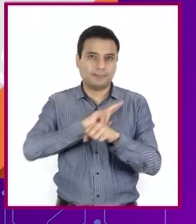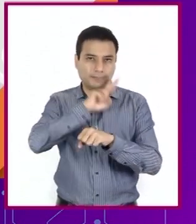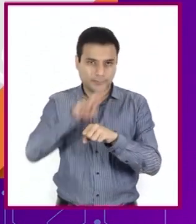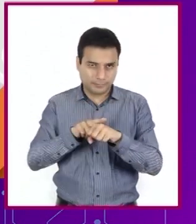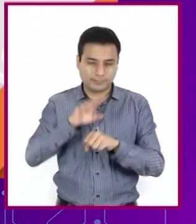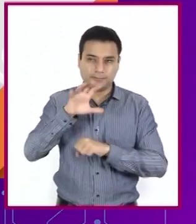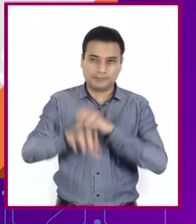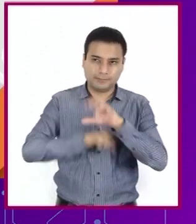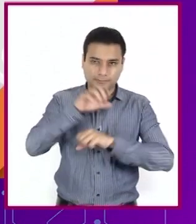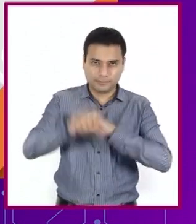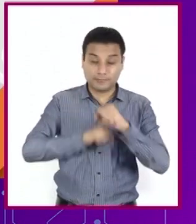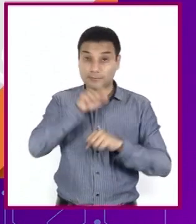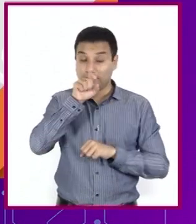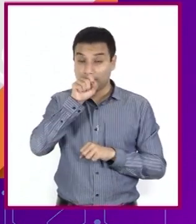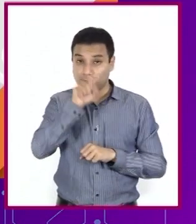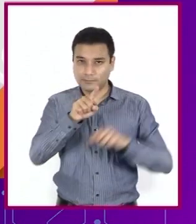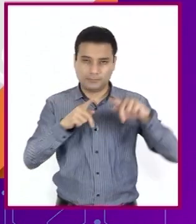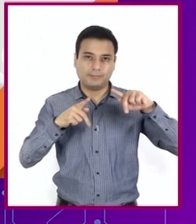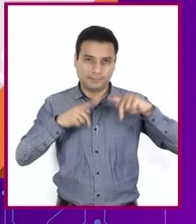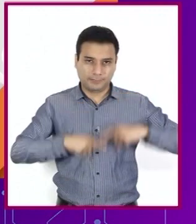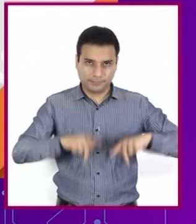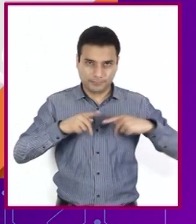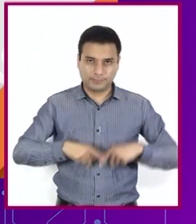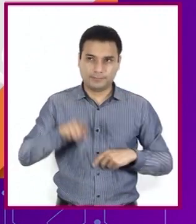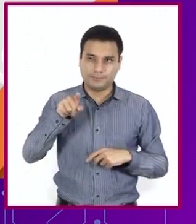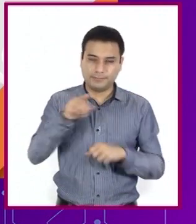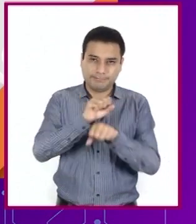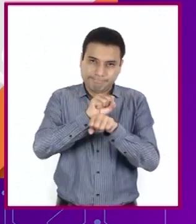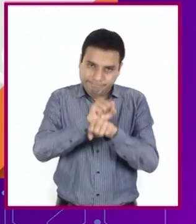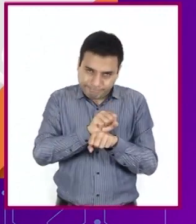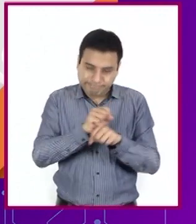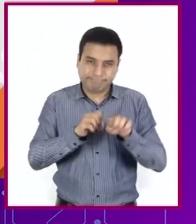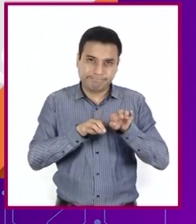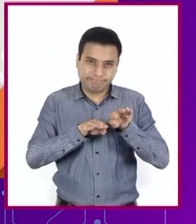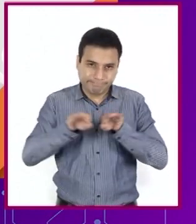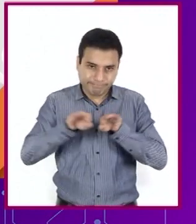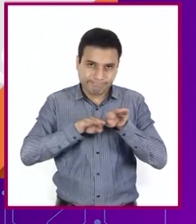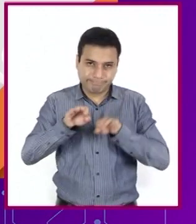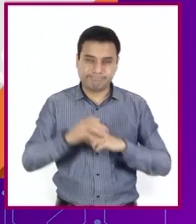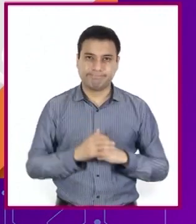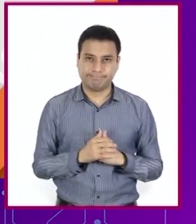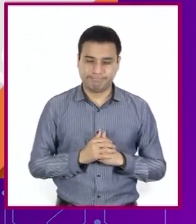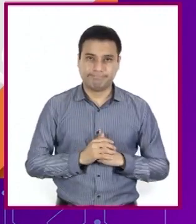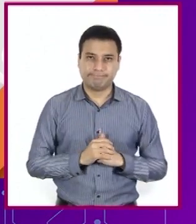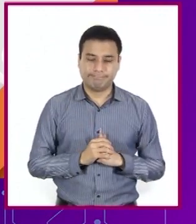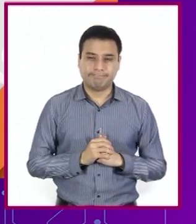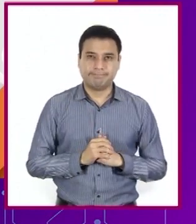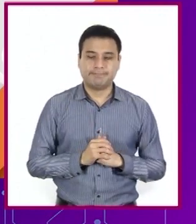habitantes, quienes se vieron obligados a comprar los productos de la metrópoli.